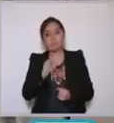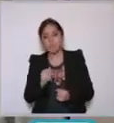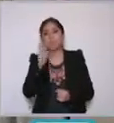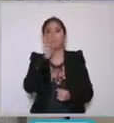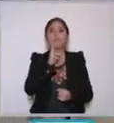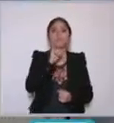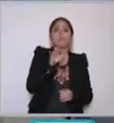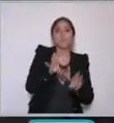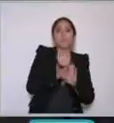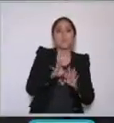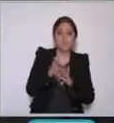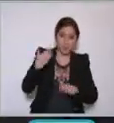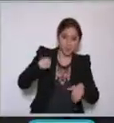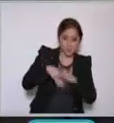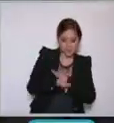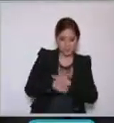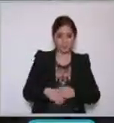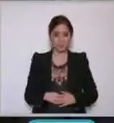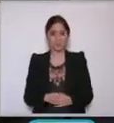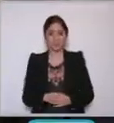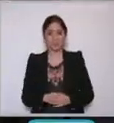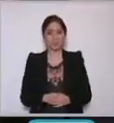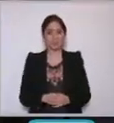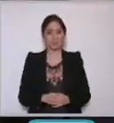crossover máximo, ¿no?